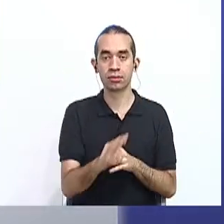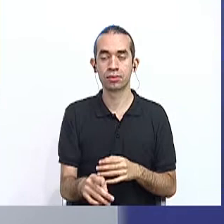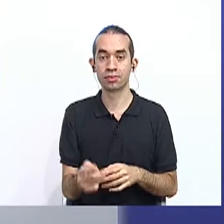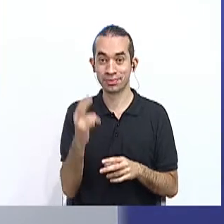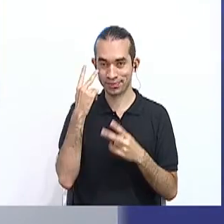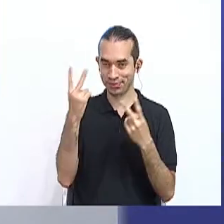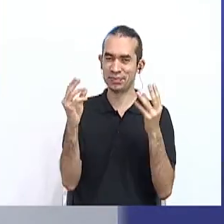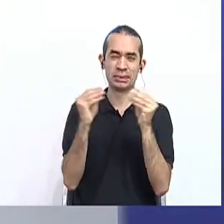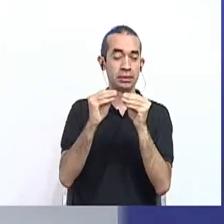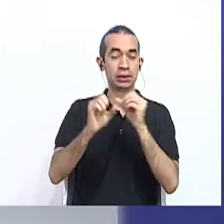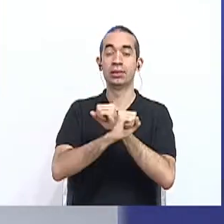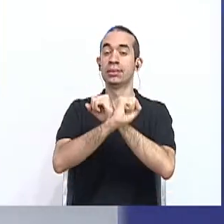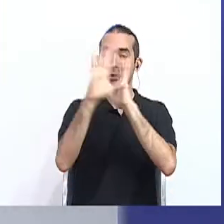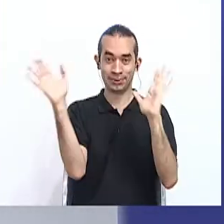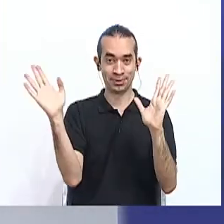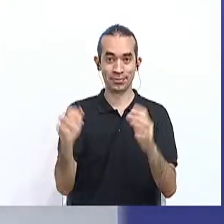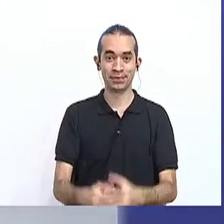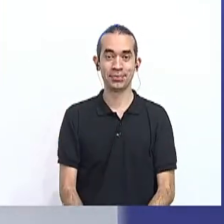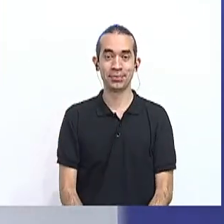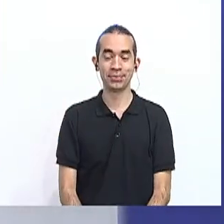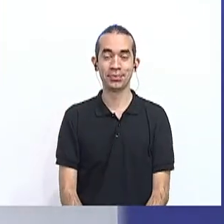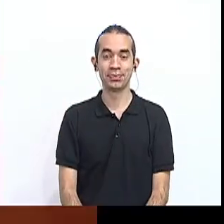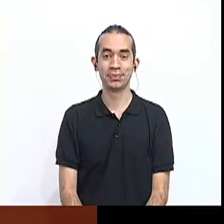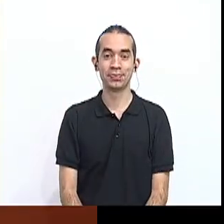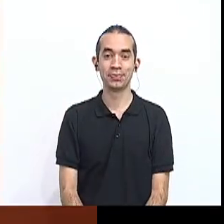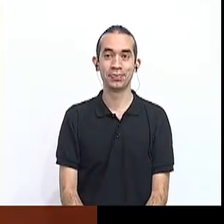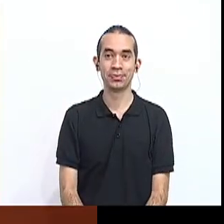nos quede más claro.